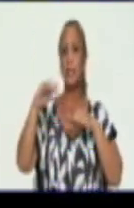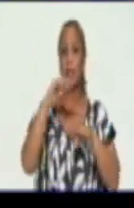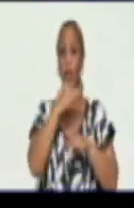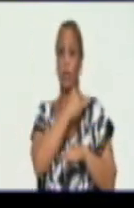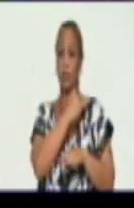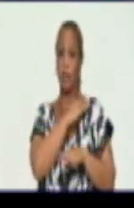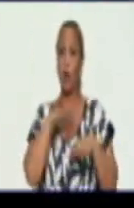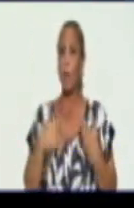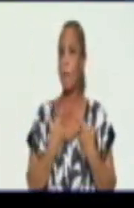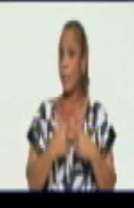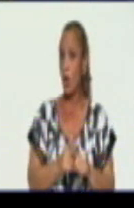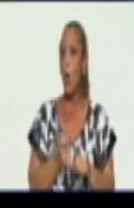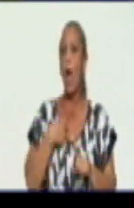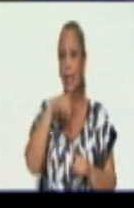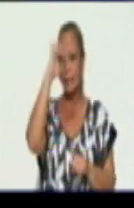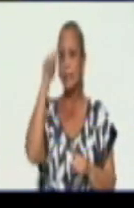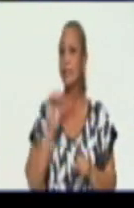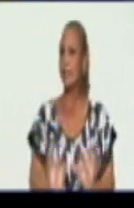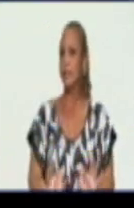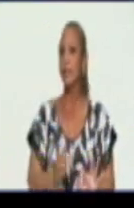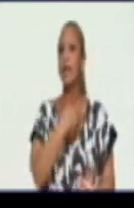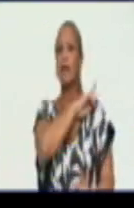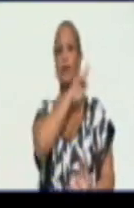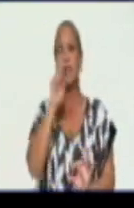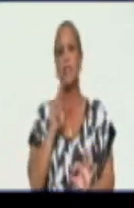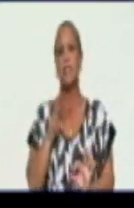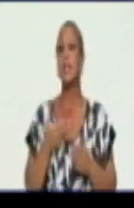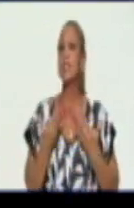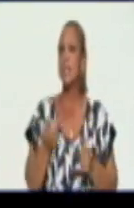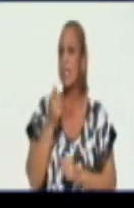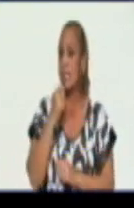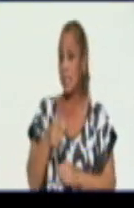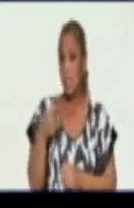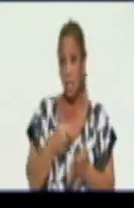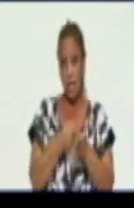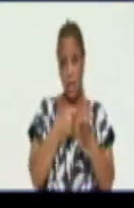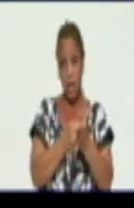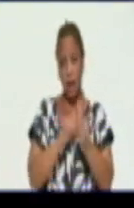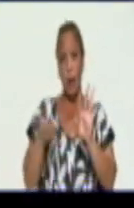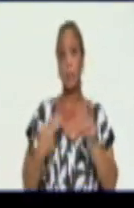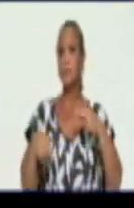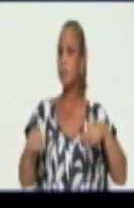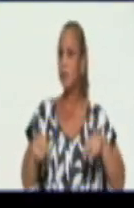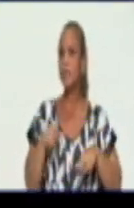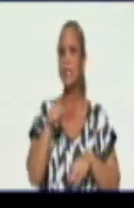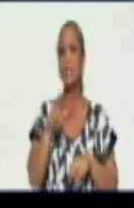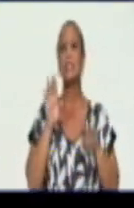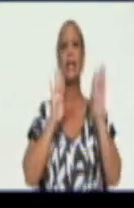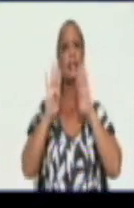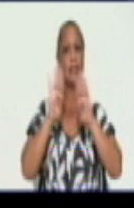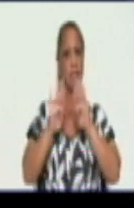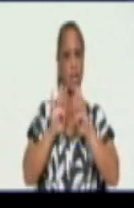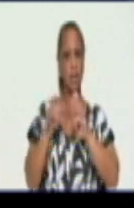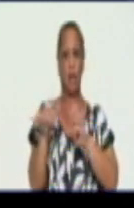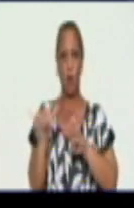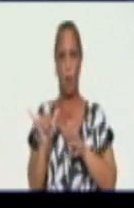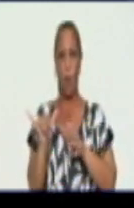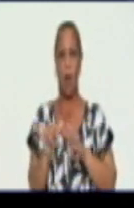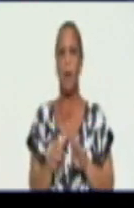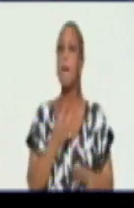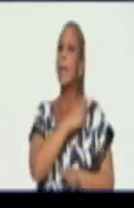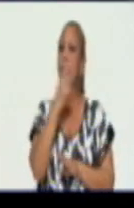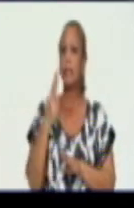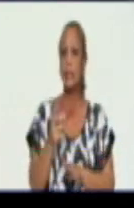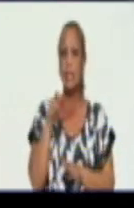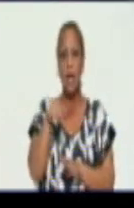verdad y vamos a exigirle a la administración esa tienda también la valentía la firmeza de que si hay